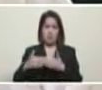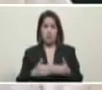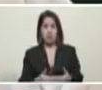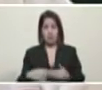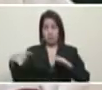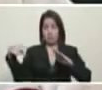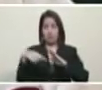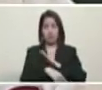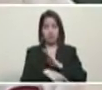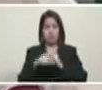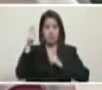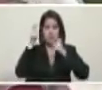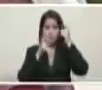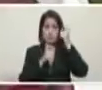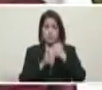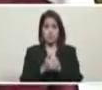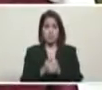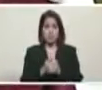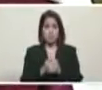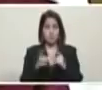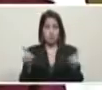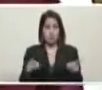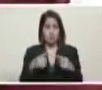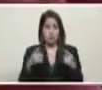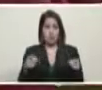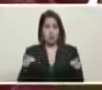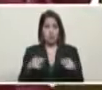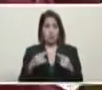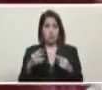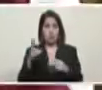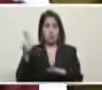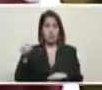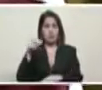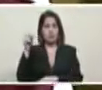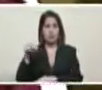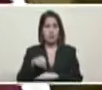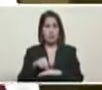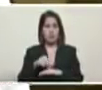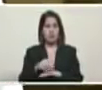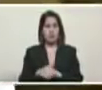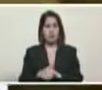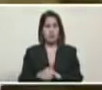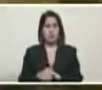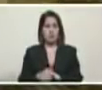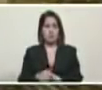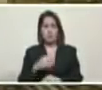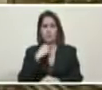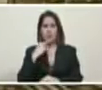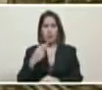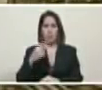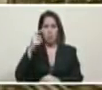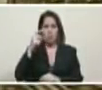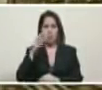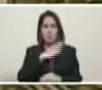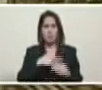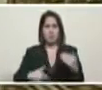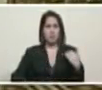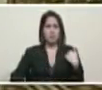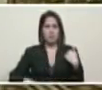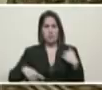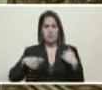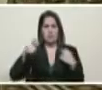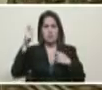profundamente chavistas, con nuestro himno nacional de la República Bolivariana de Venezuela, en la voz del comandante supremo